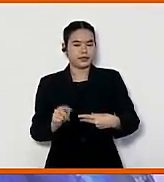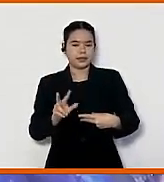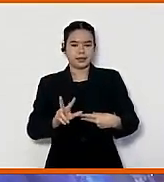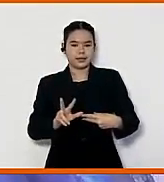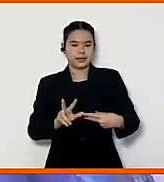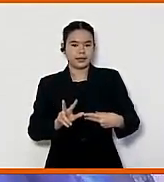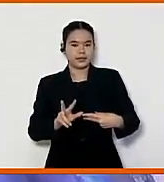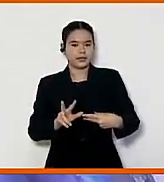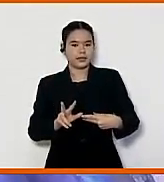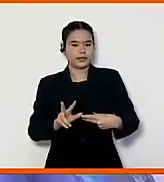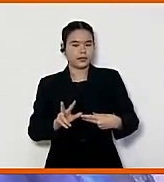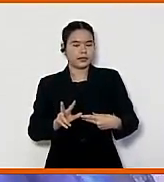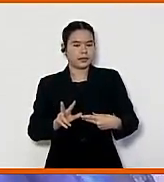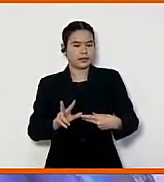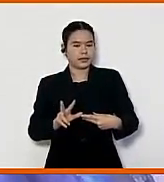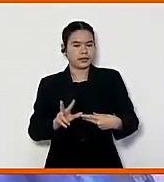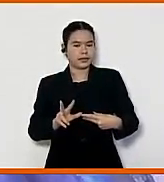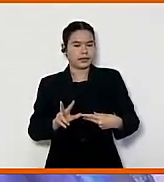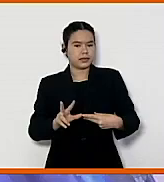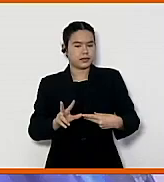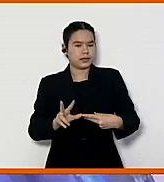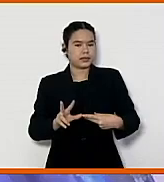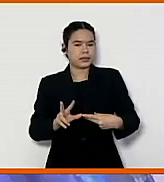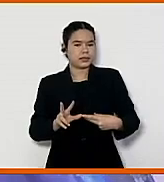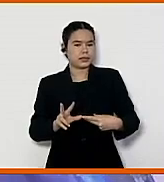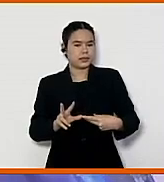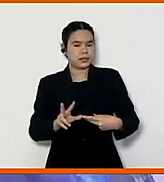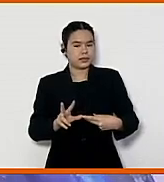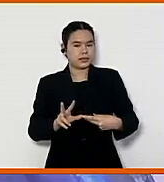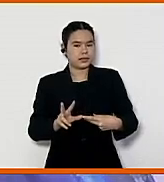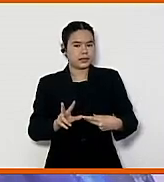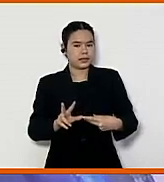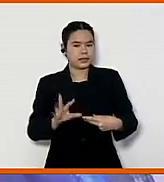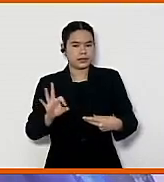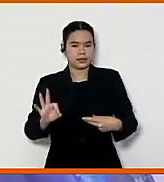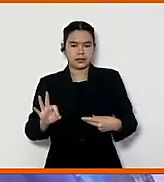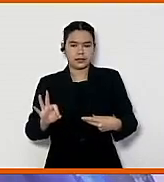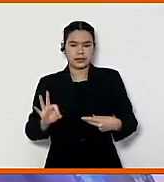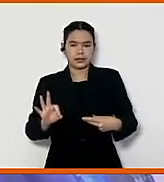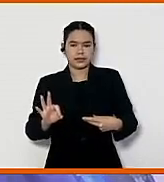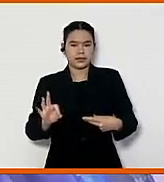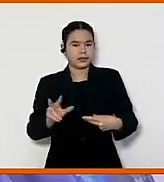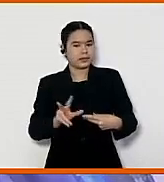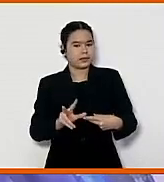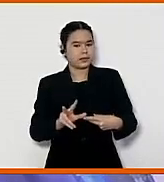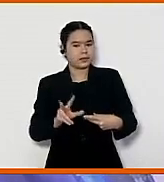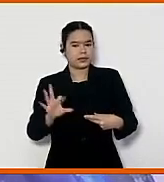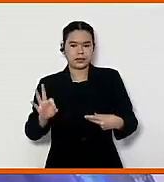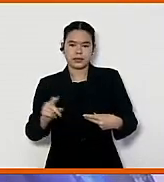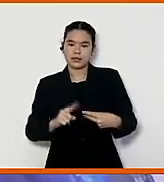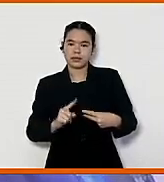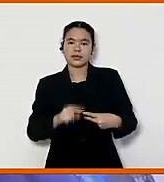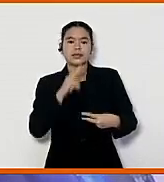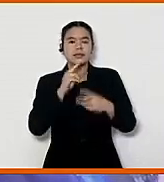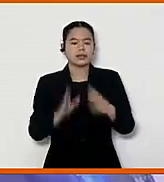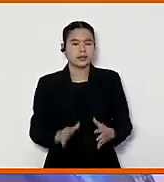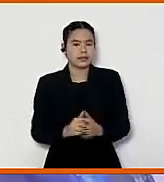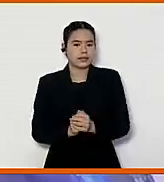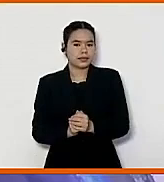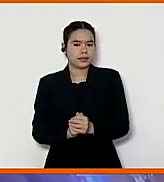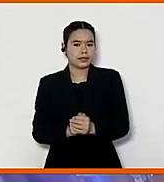3. Segundo dígito. Y este es el 9, primer número ganador, 39, con su